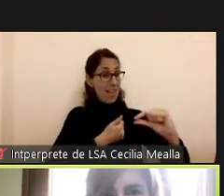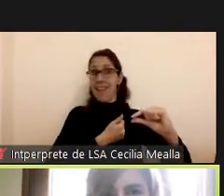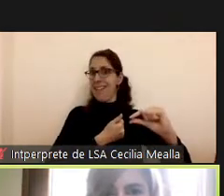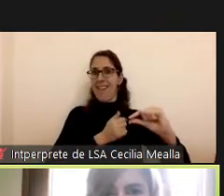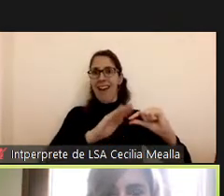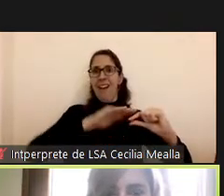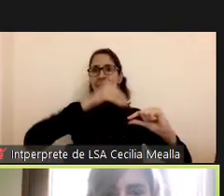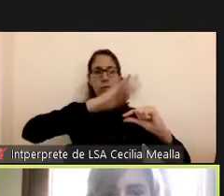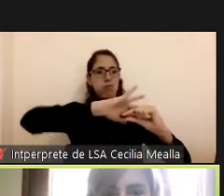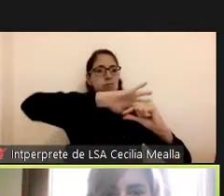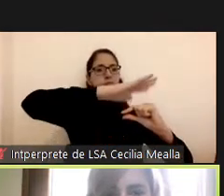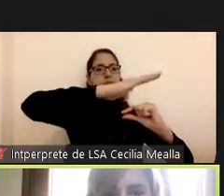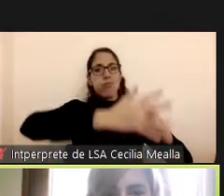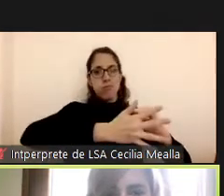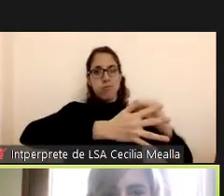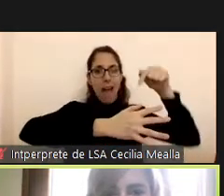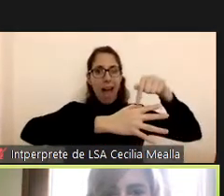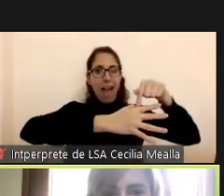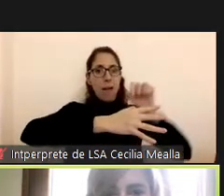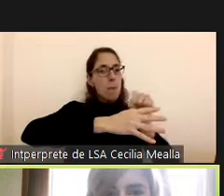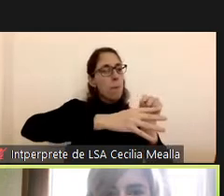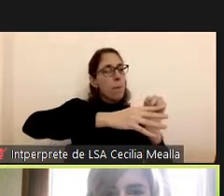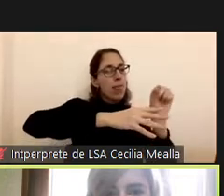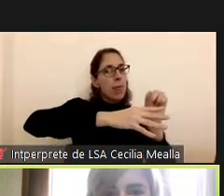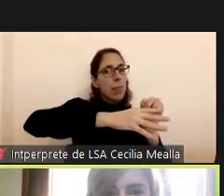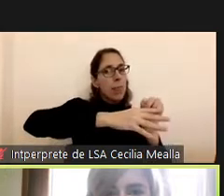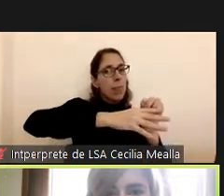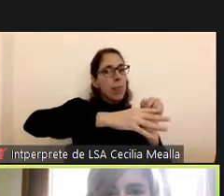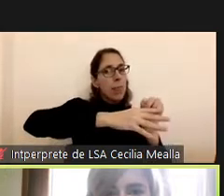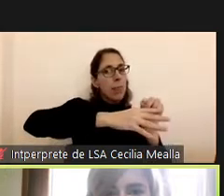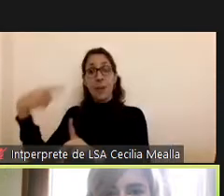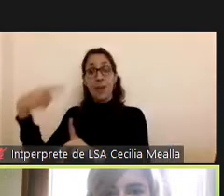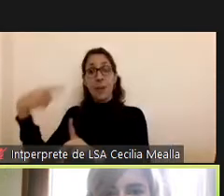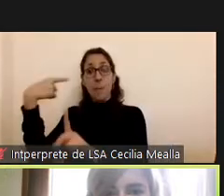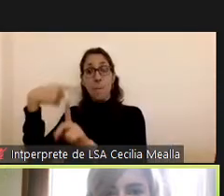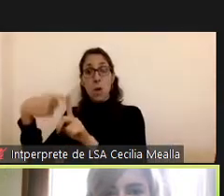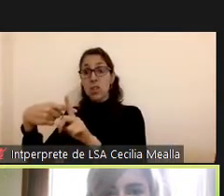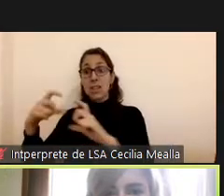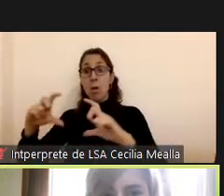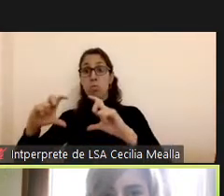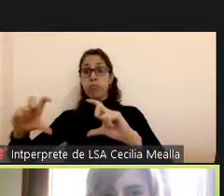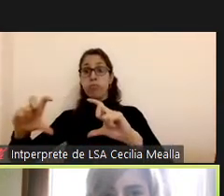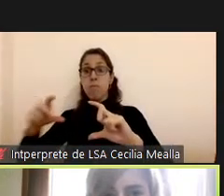¿Sí? En cambio, en el caso de las gram positivas, están en la pared.